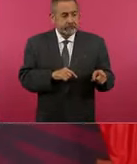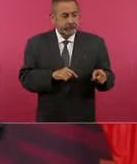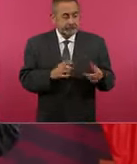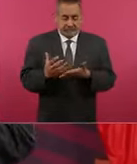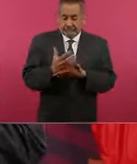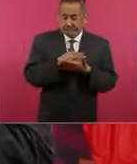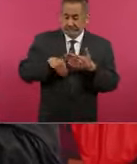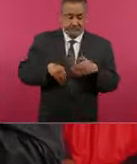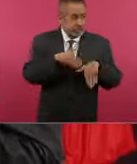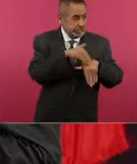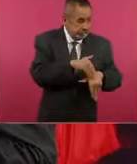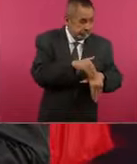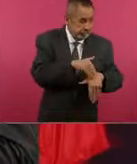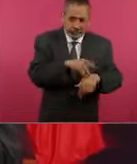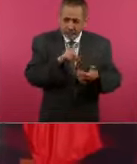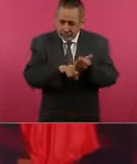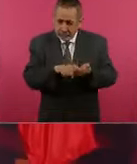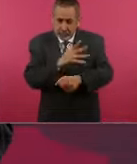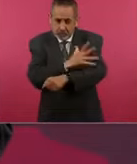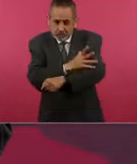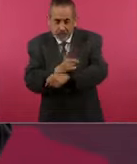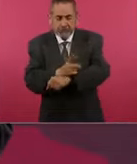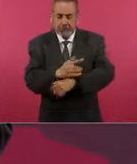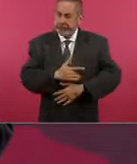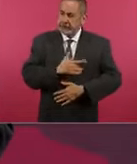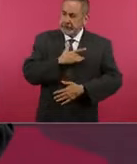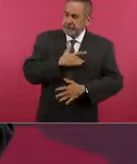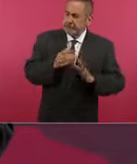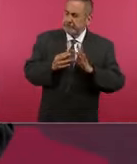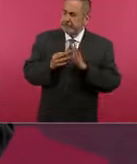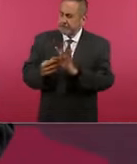honesta, sensible, humana.